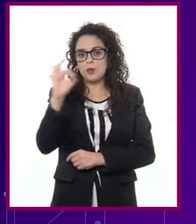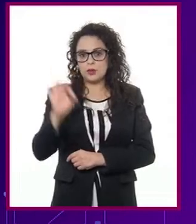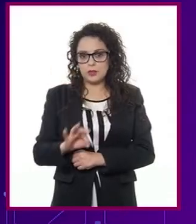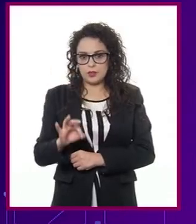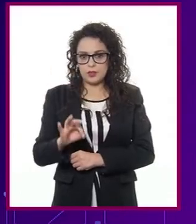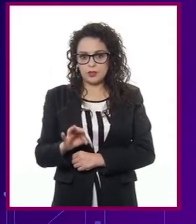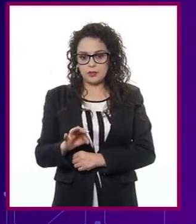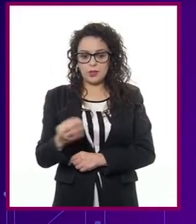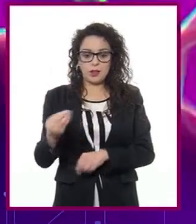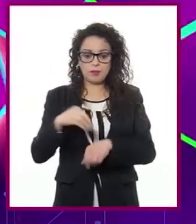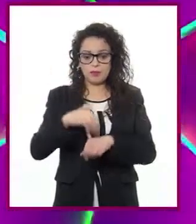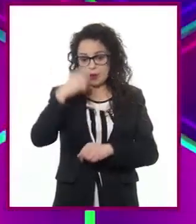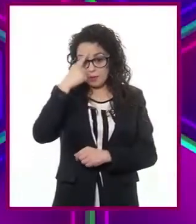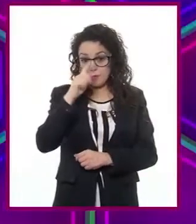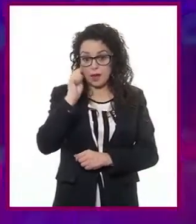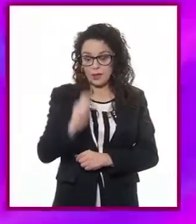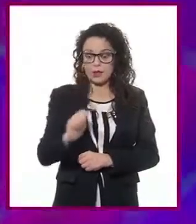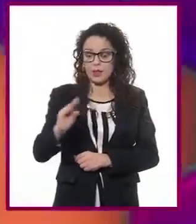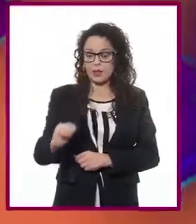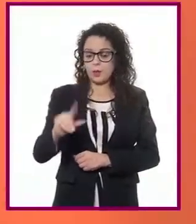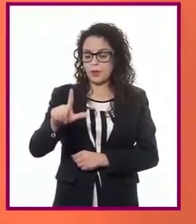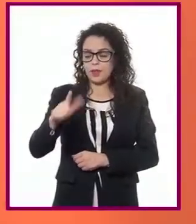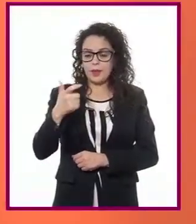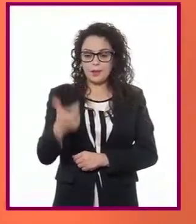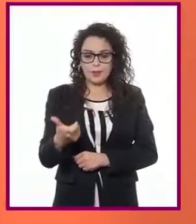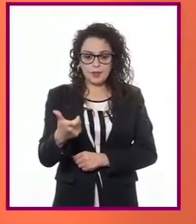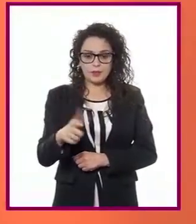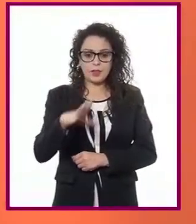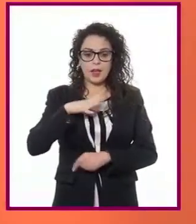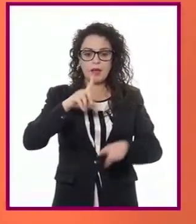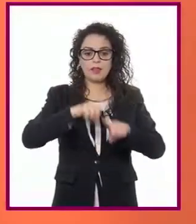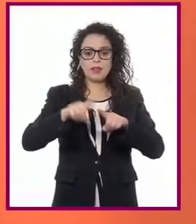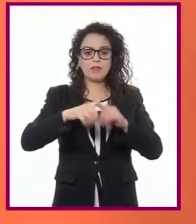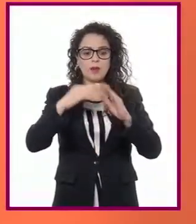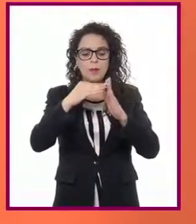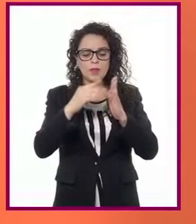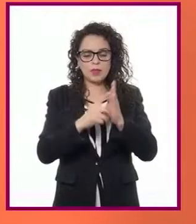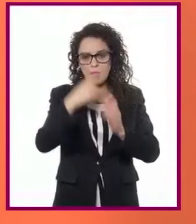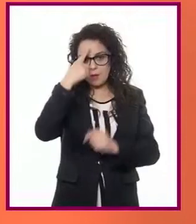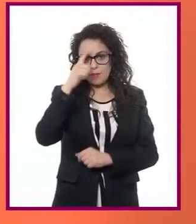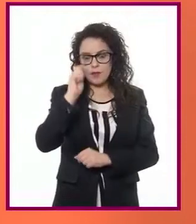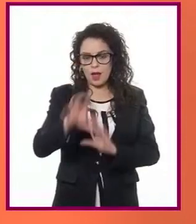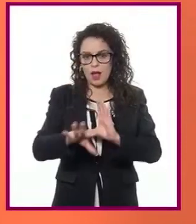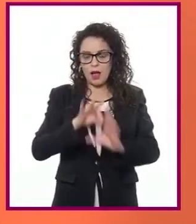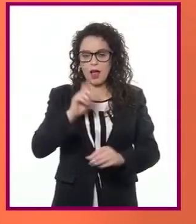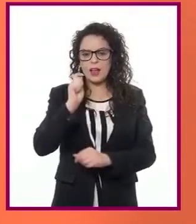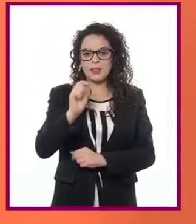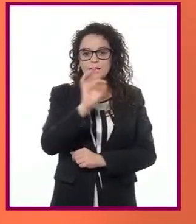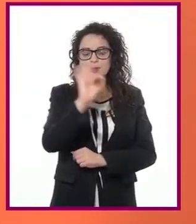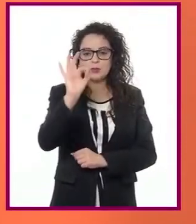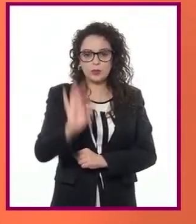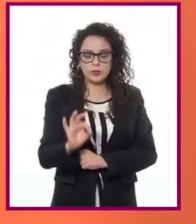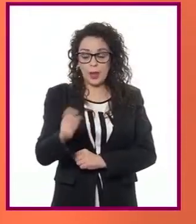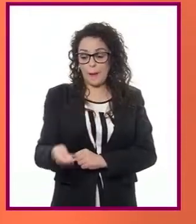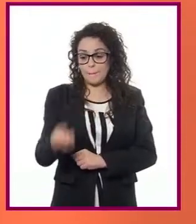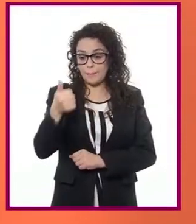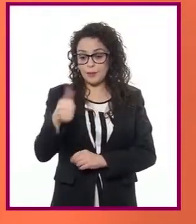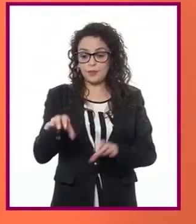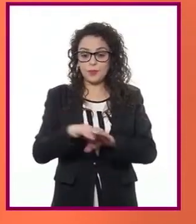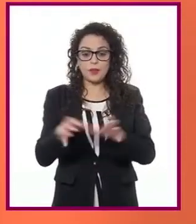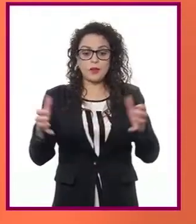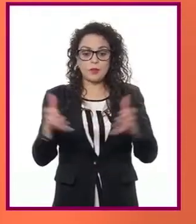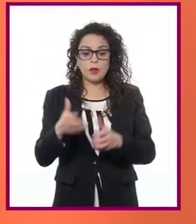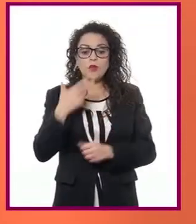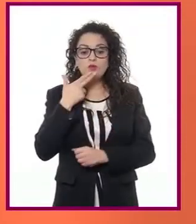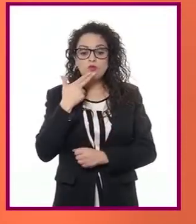establecido para el 97 pesos. Existen distintos métodos para obtener un porcentaje. El primer procedimiento que